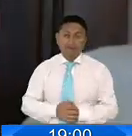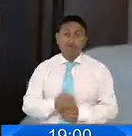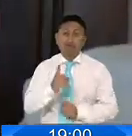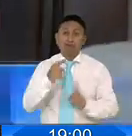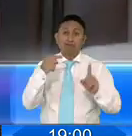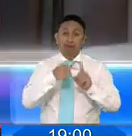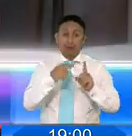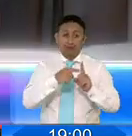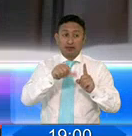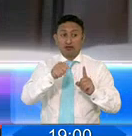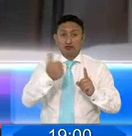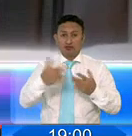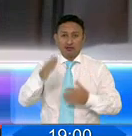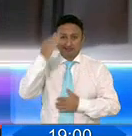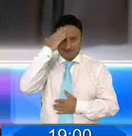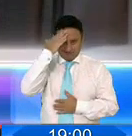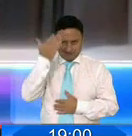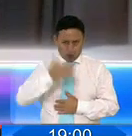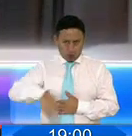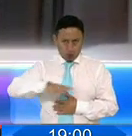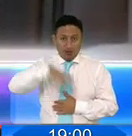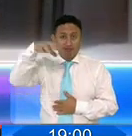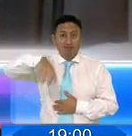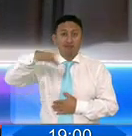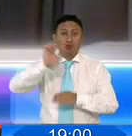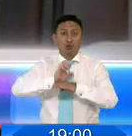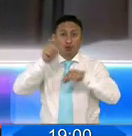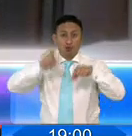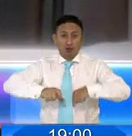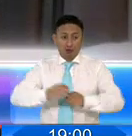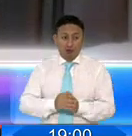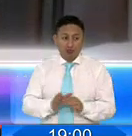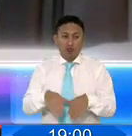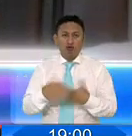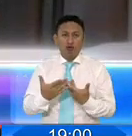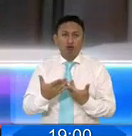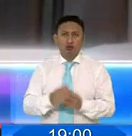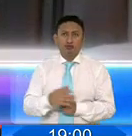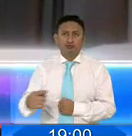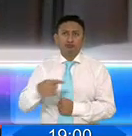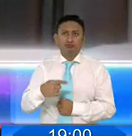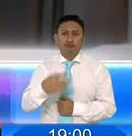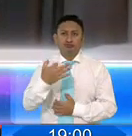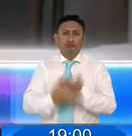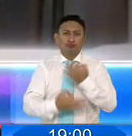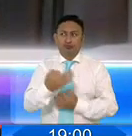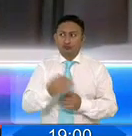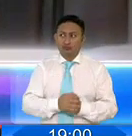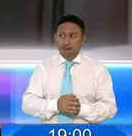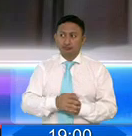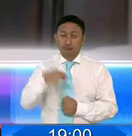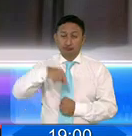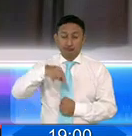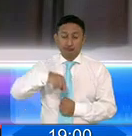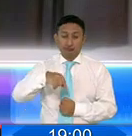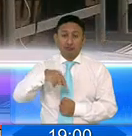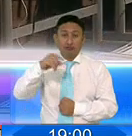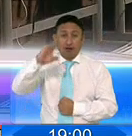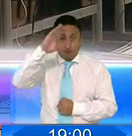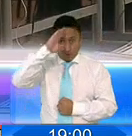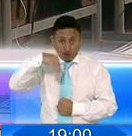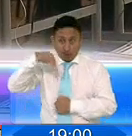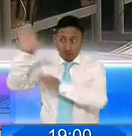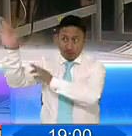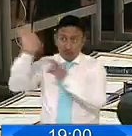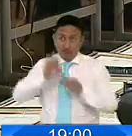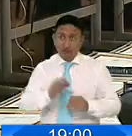los que se saben dónde están, el Estado ecuatoriano para ejecutar su sentencia debería activar los mecanismos de extradición.